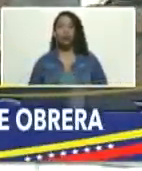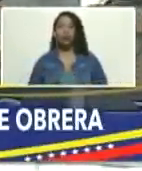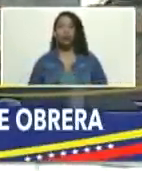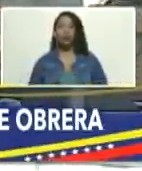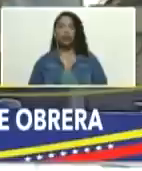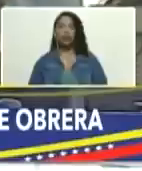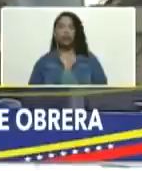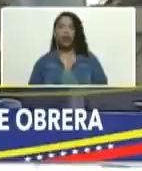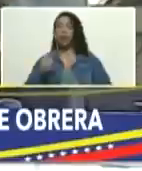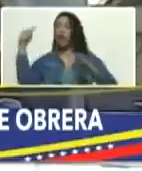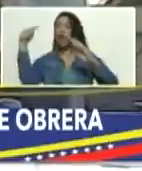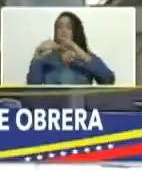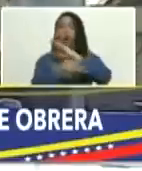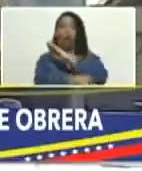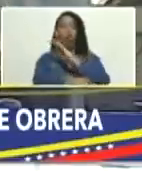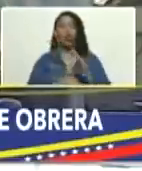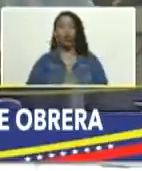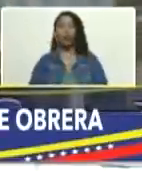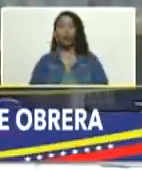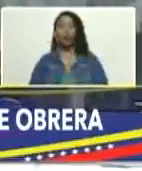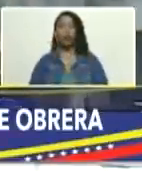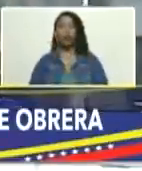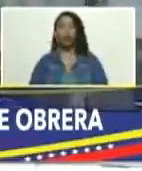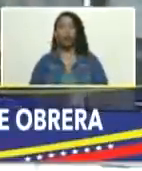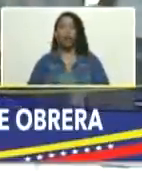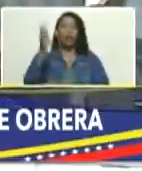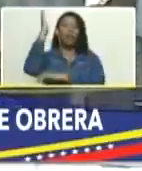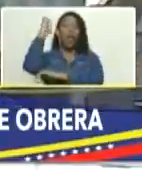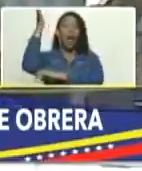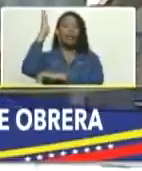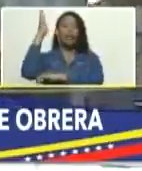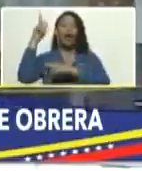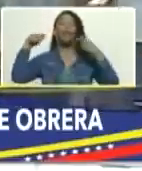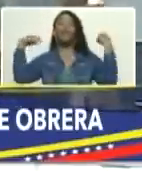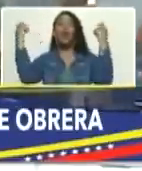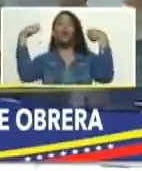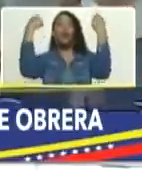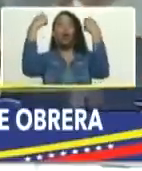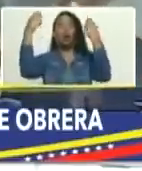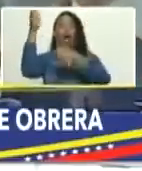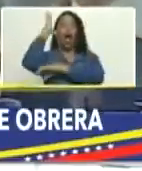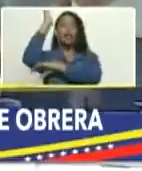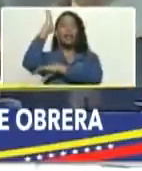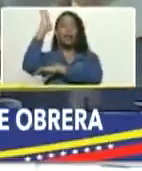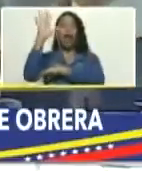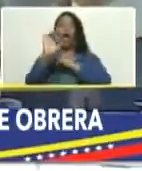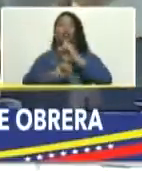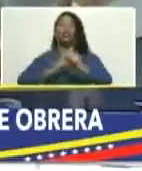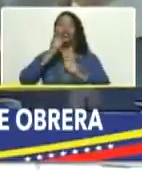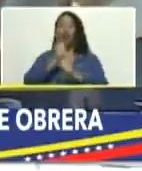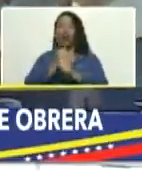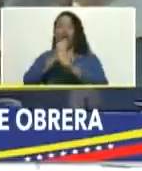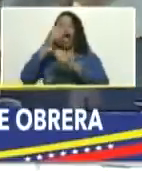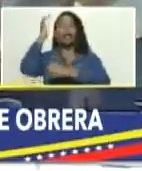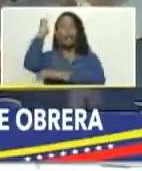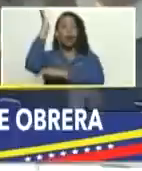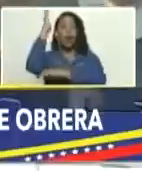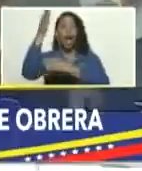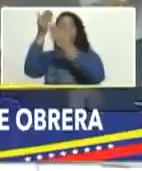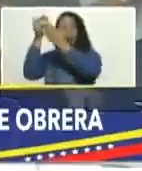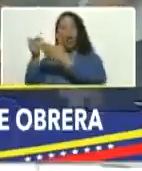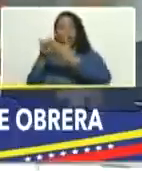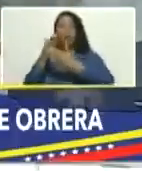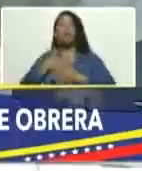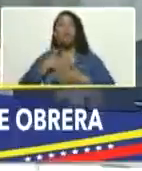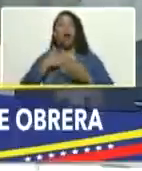de la profundidad de las asambleas populares, asambleas sindicales, asambleas estudiantiles. Mi